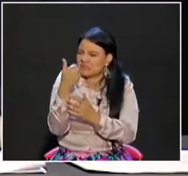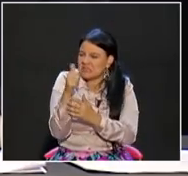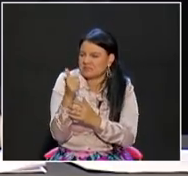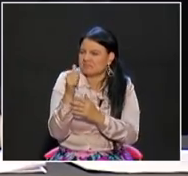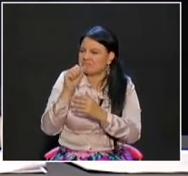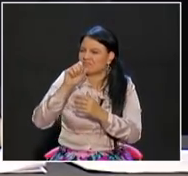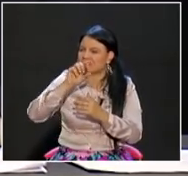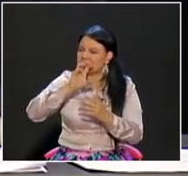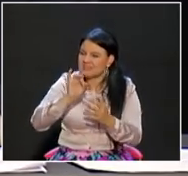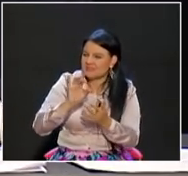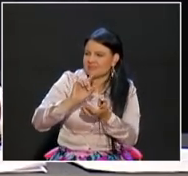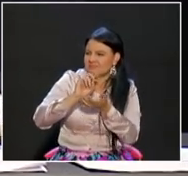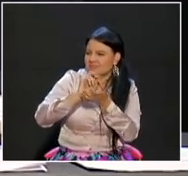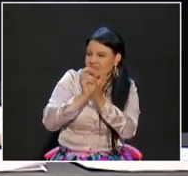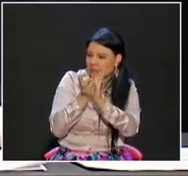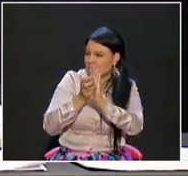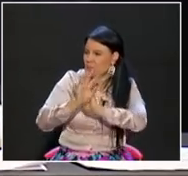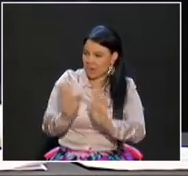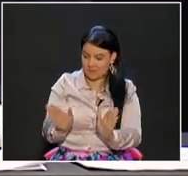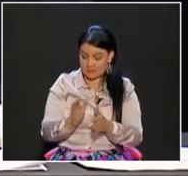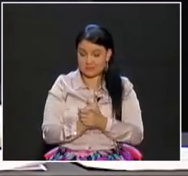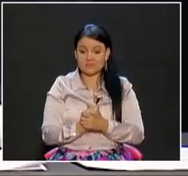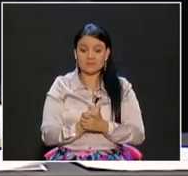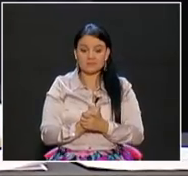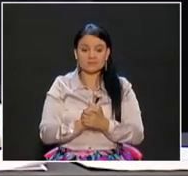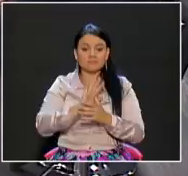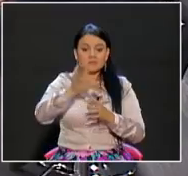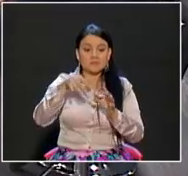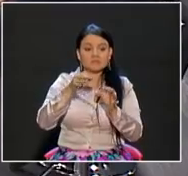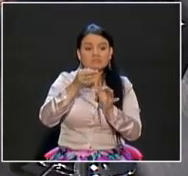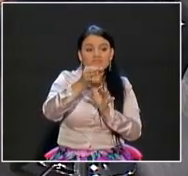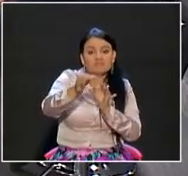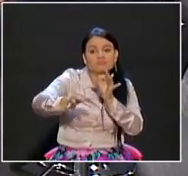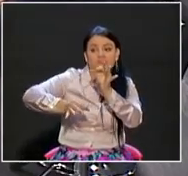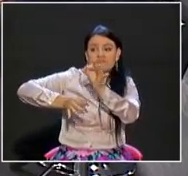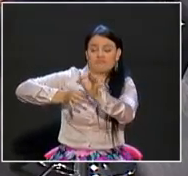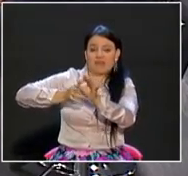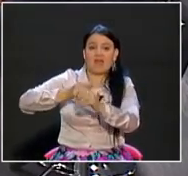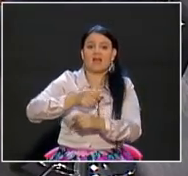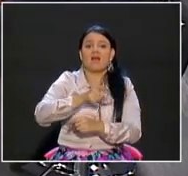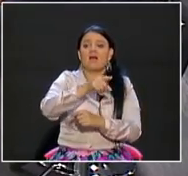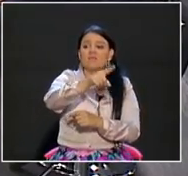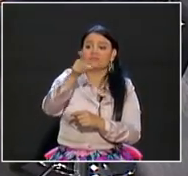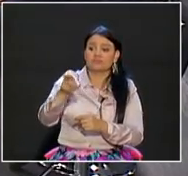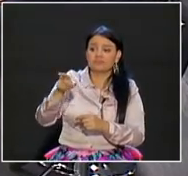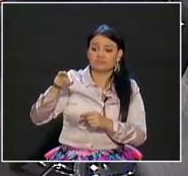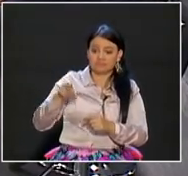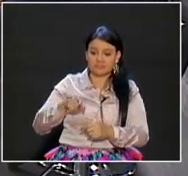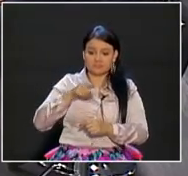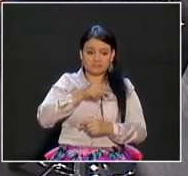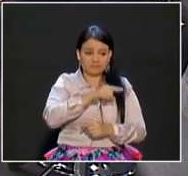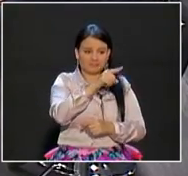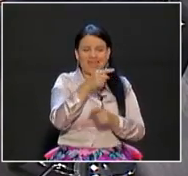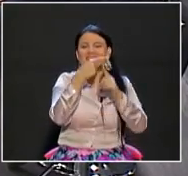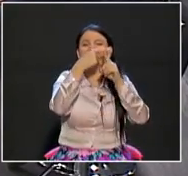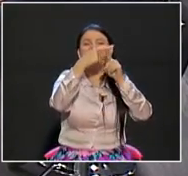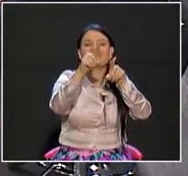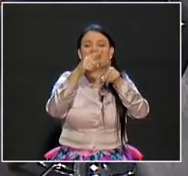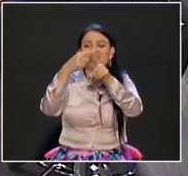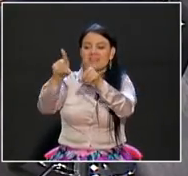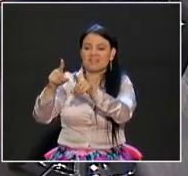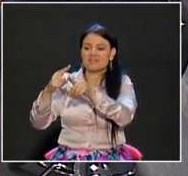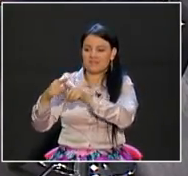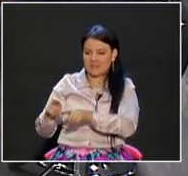comentario a su respuesta luego por rotación seguimos con el próximo candidato con una pregunta diferente en este caso cada uno tendrá